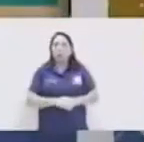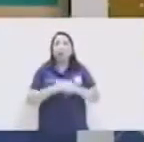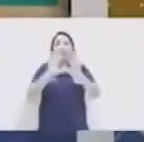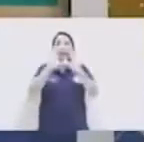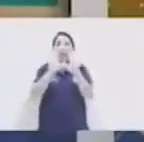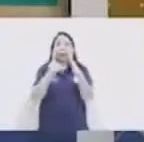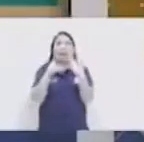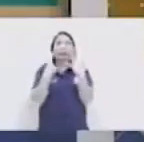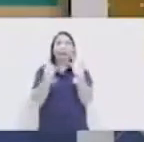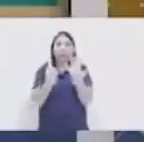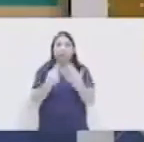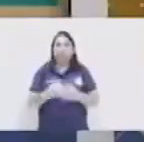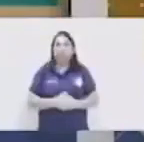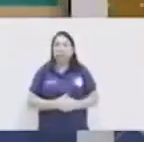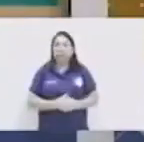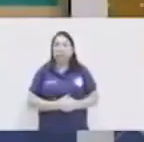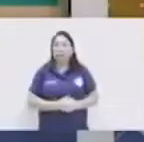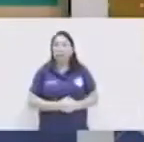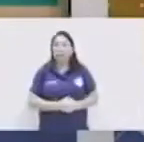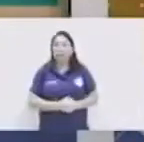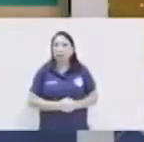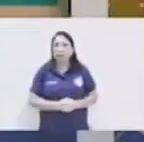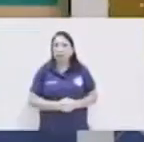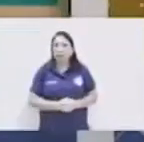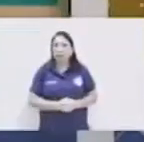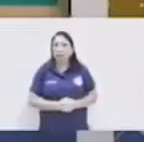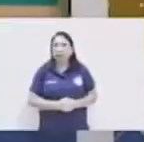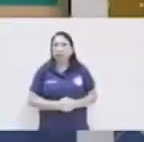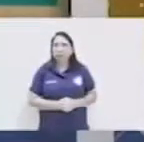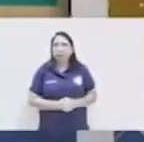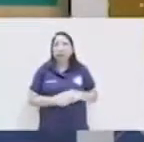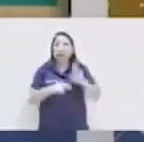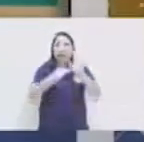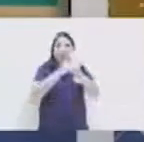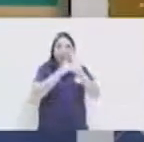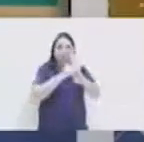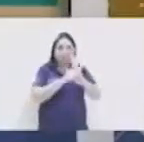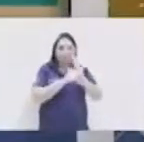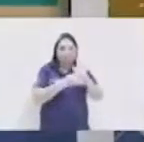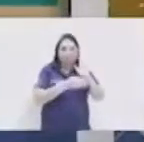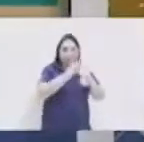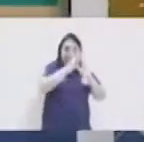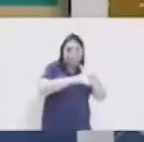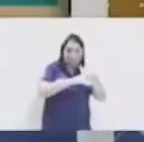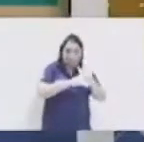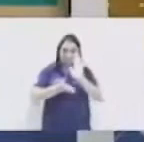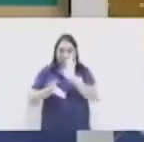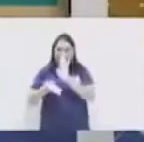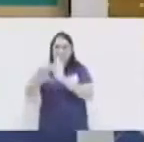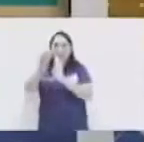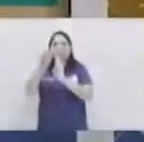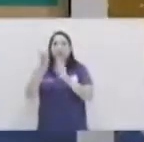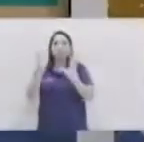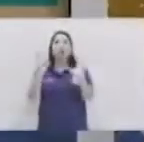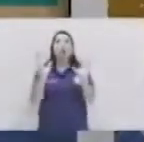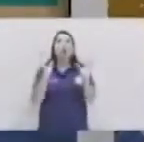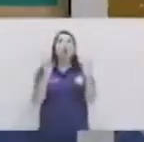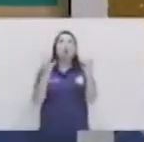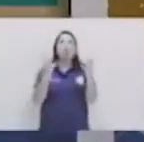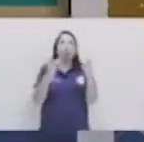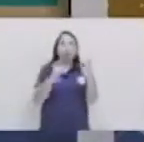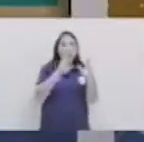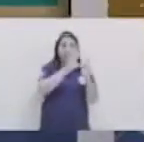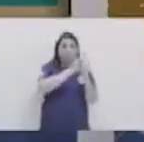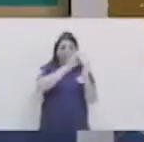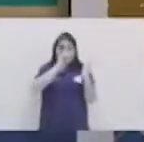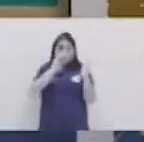daría 16. En este caso, cuando restamos números con signos diferentes, se restan y se copia